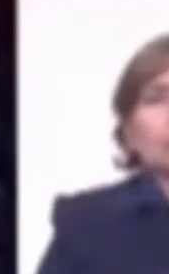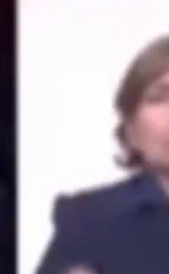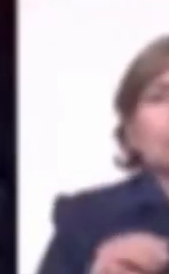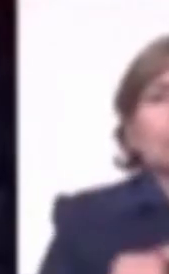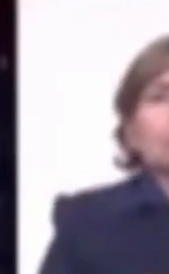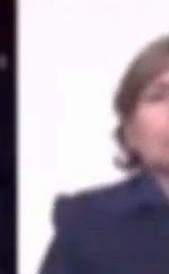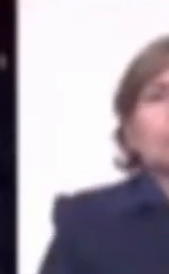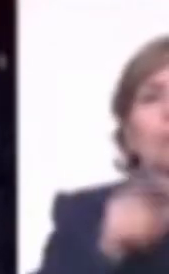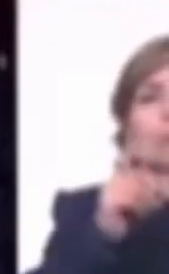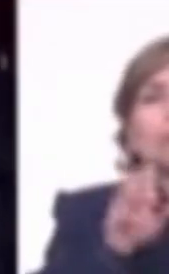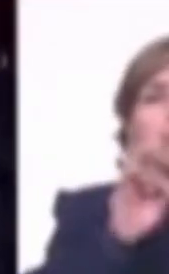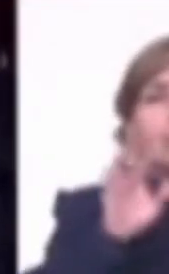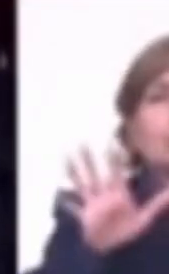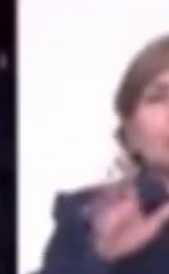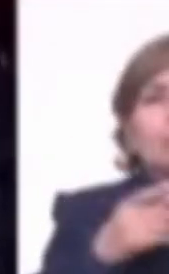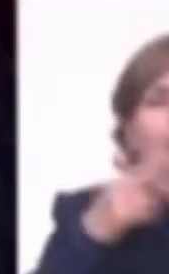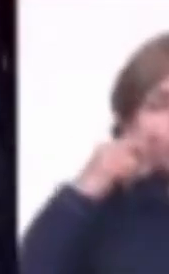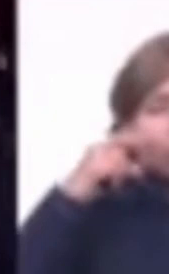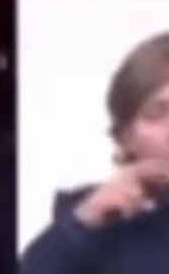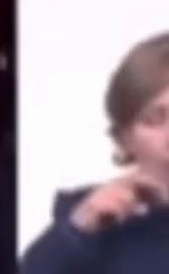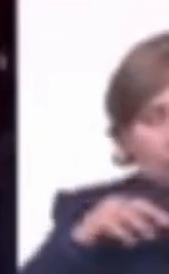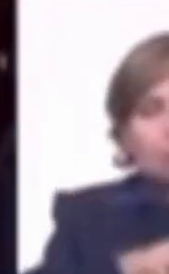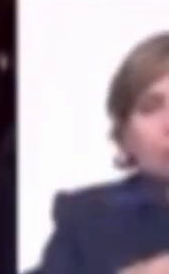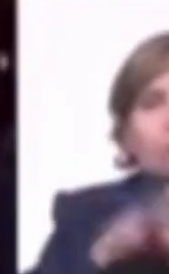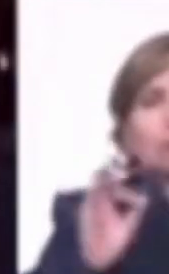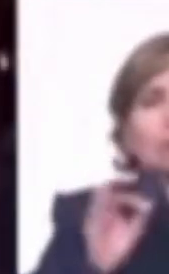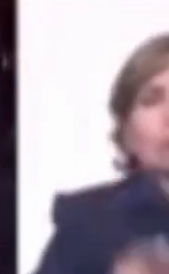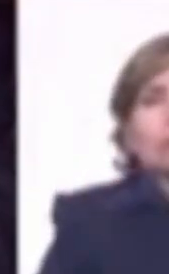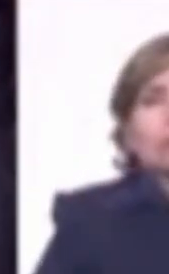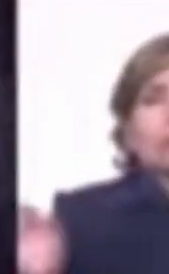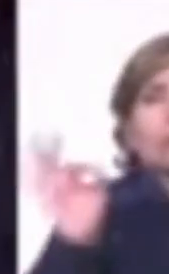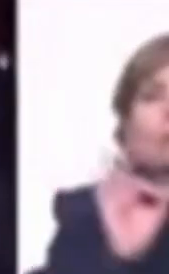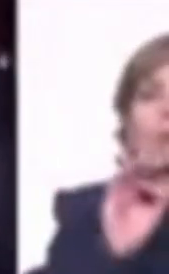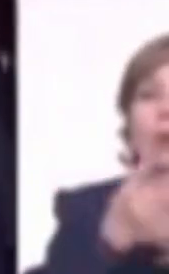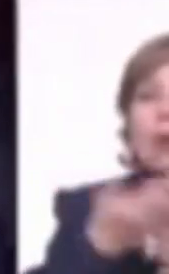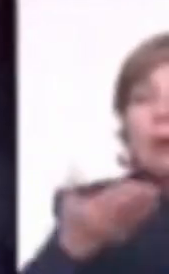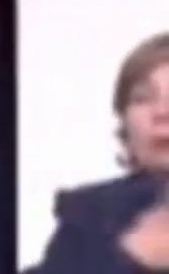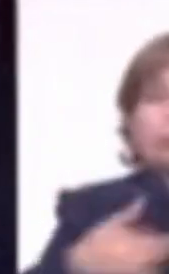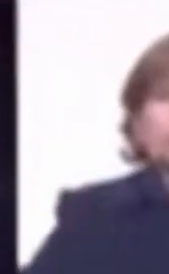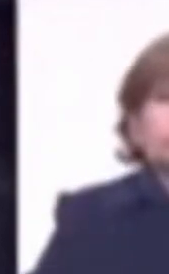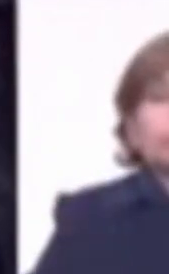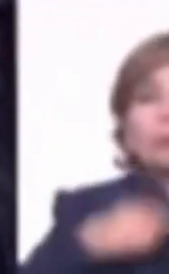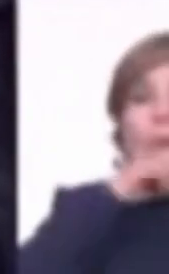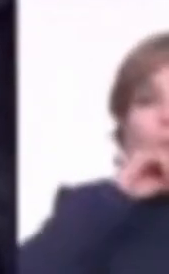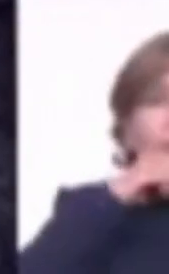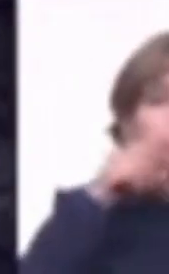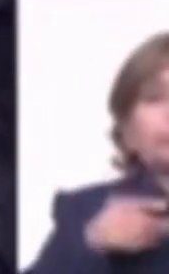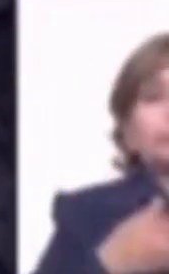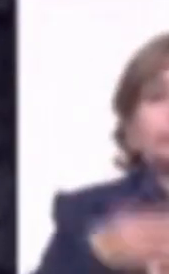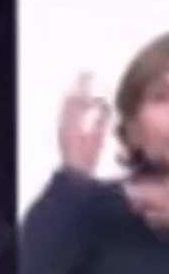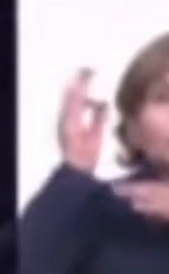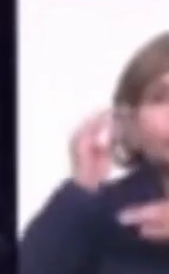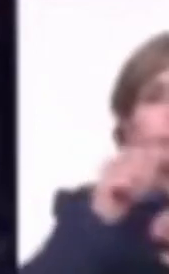y 175 a investigación y Acá hay algo muy importante Por eso que la presidenta boluarte lo puso como